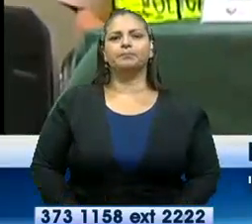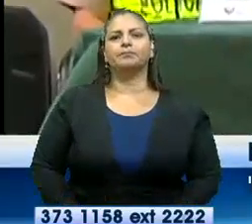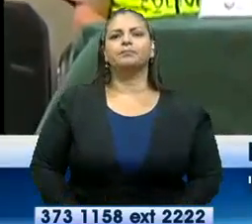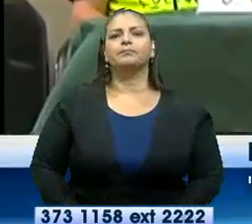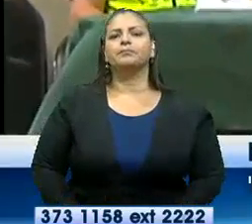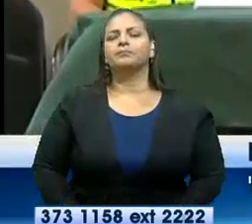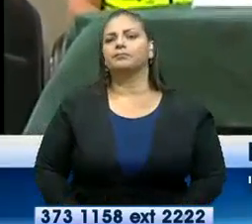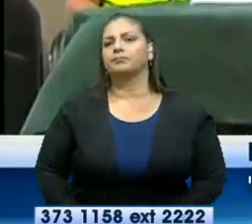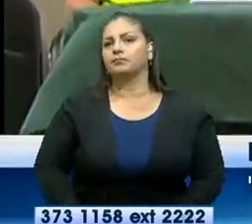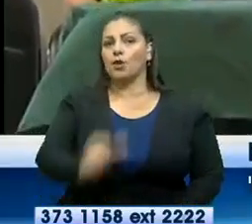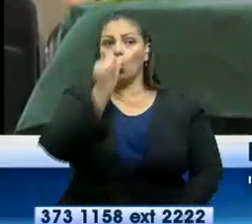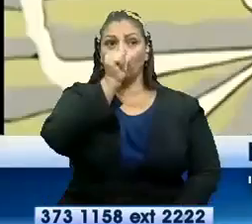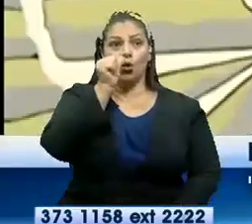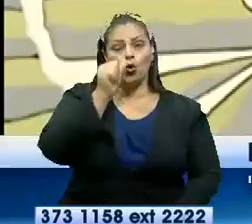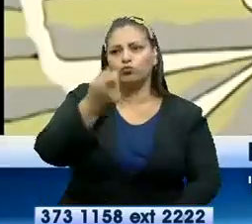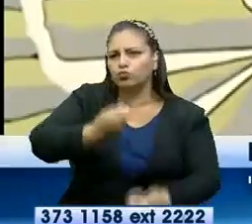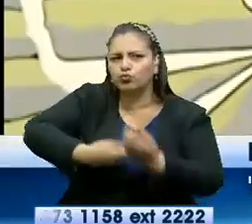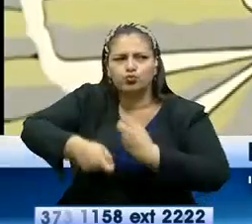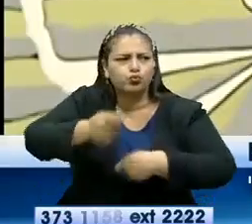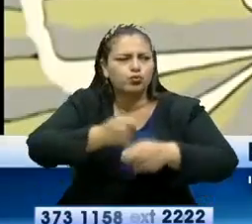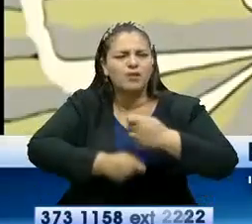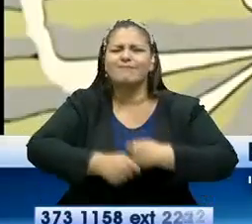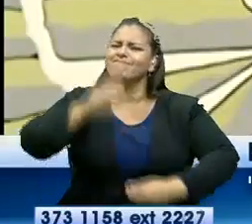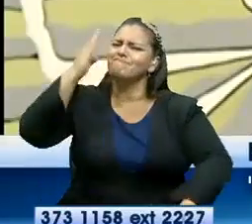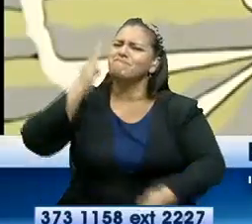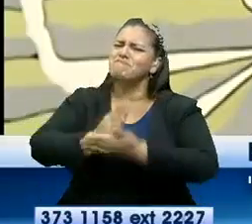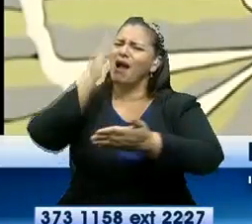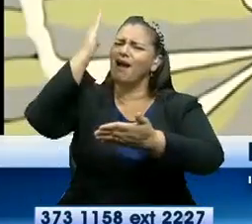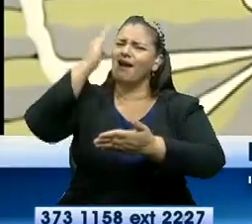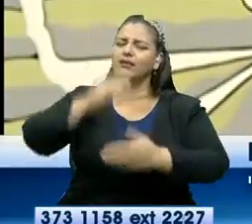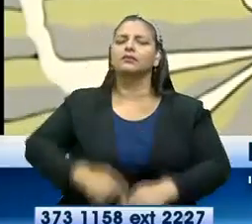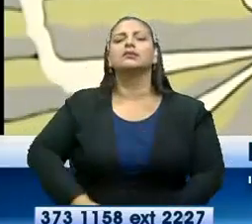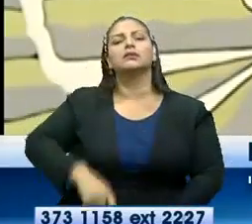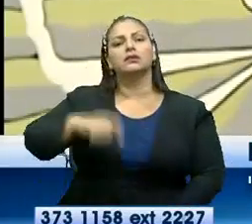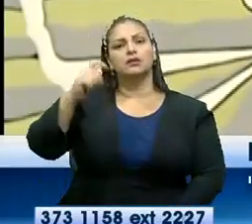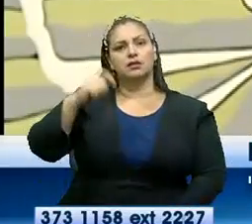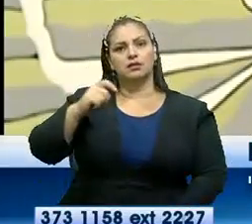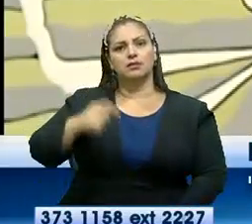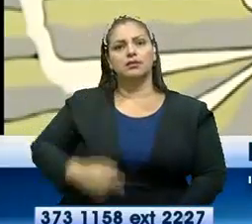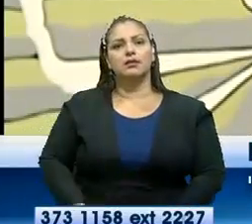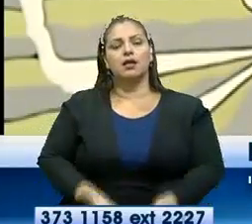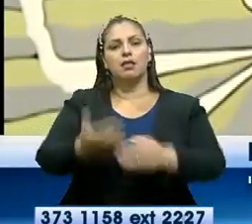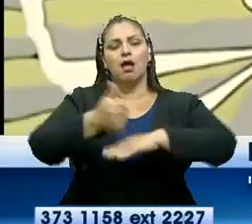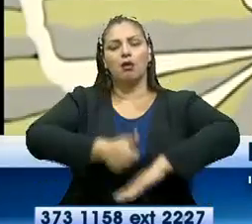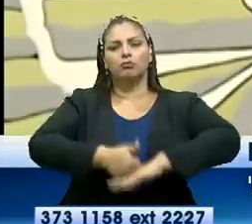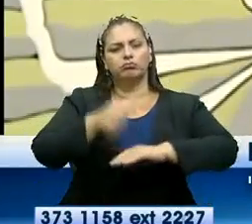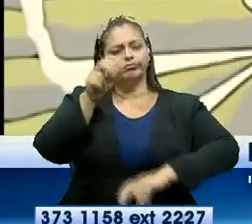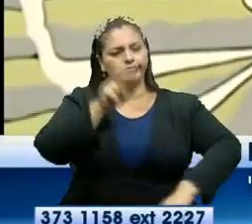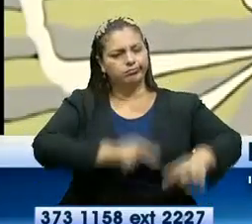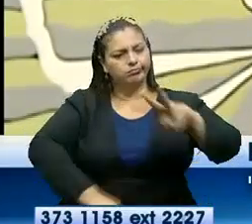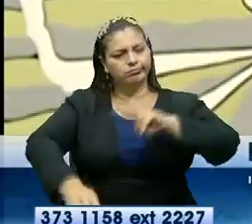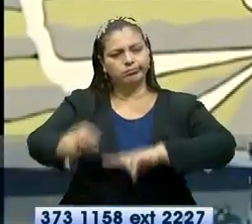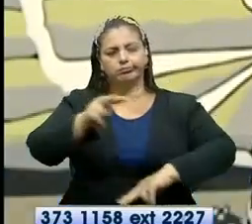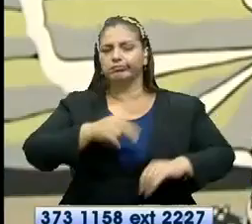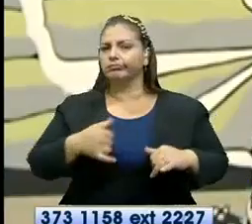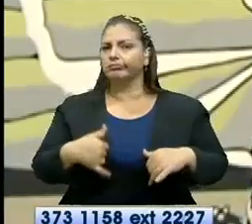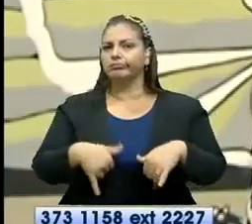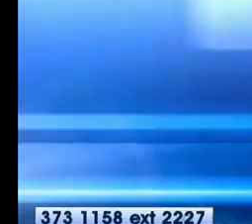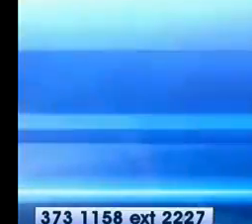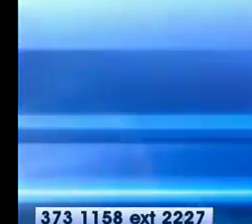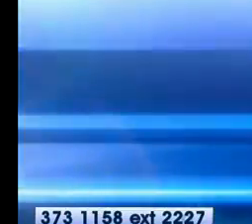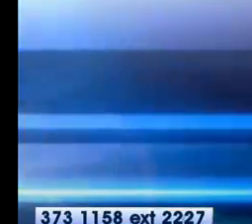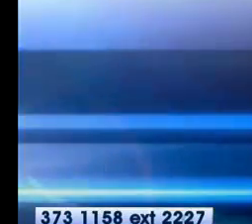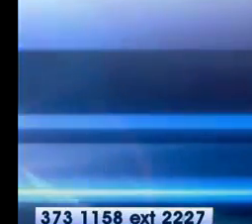la distribución de estupefacientes es uno de los objetivos por cumplir por parte de las autoridades, informó Julio César Saona.